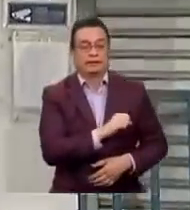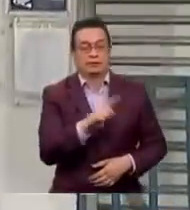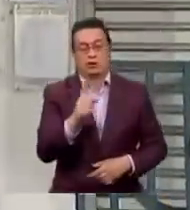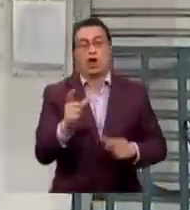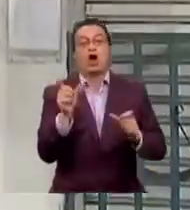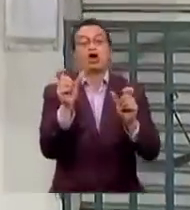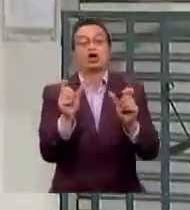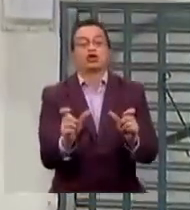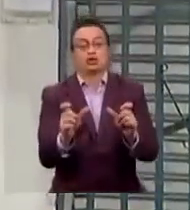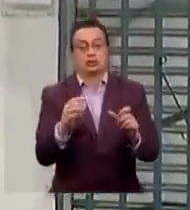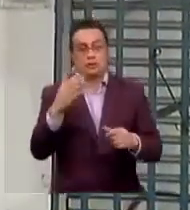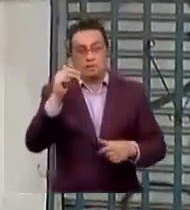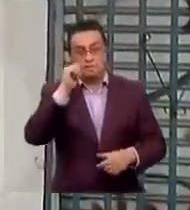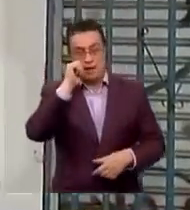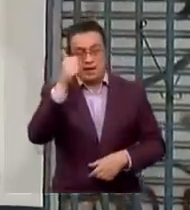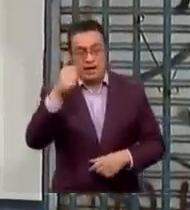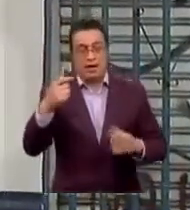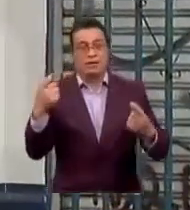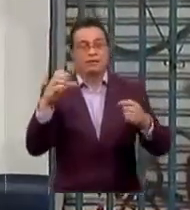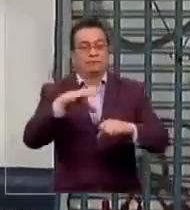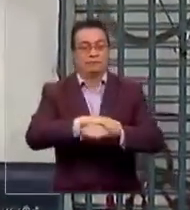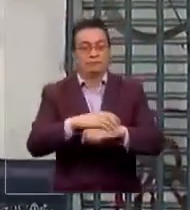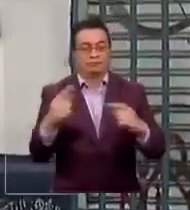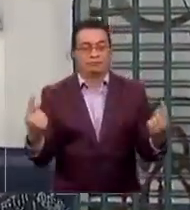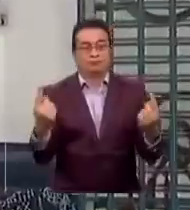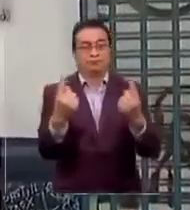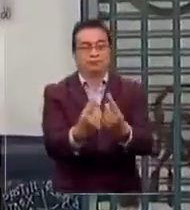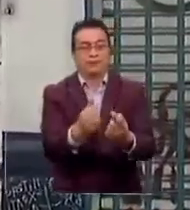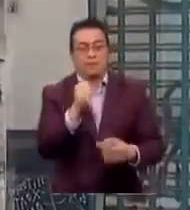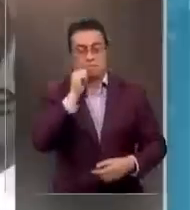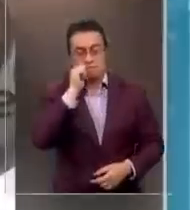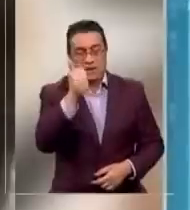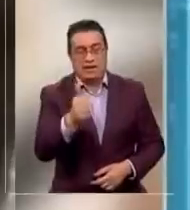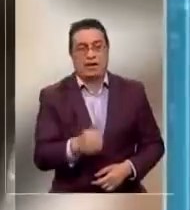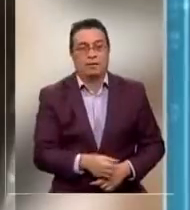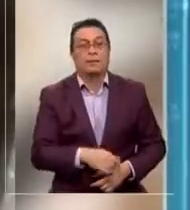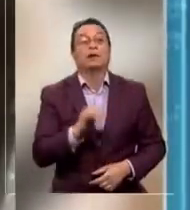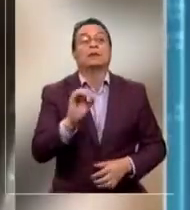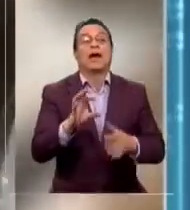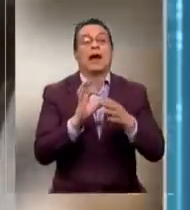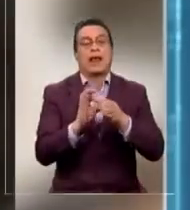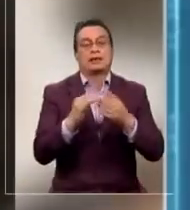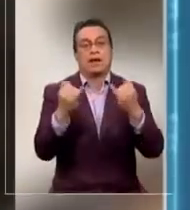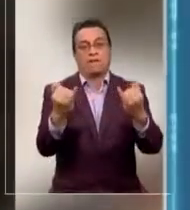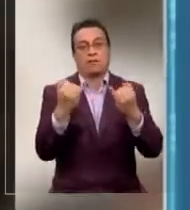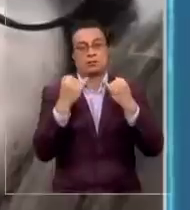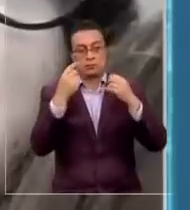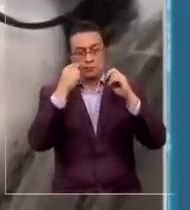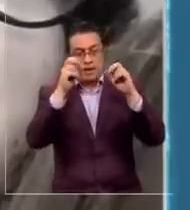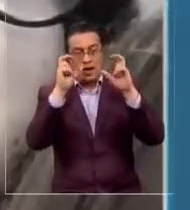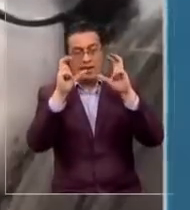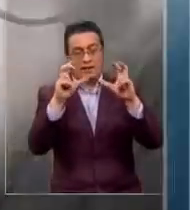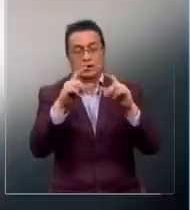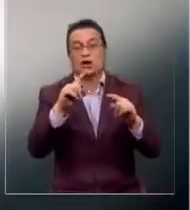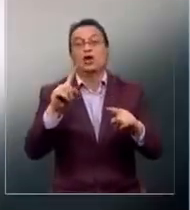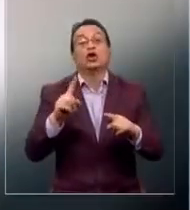control de detención el día de mañana, Mónica. Perfecto, te agradecemos la información. Seguimos muy atentos, por supuesto, a